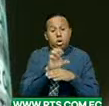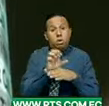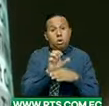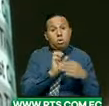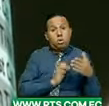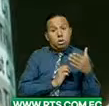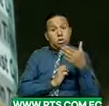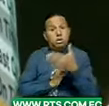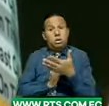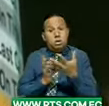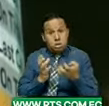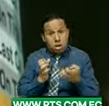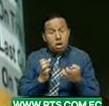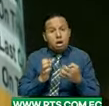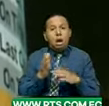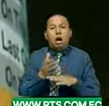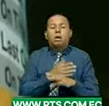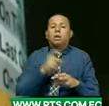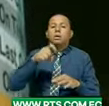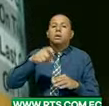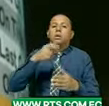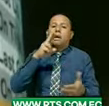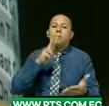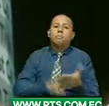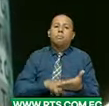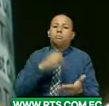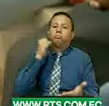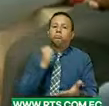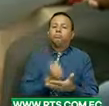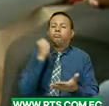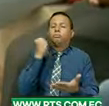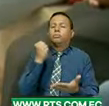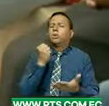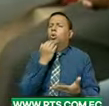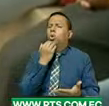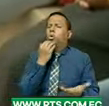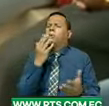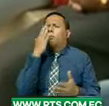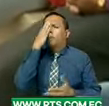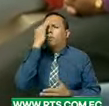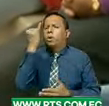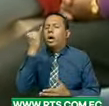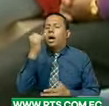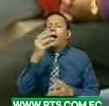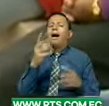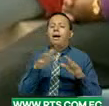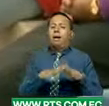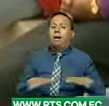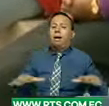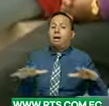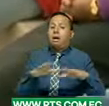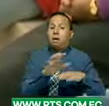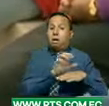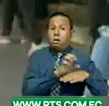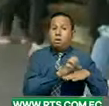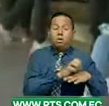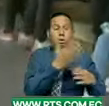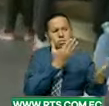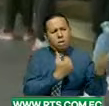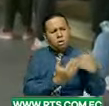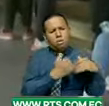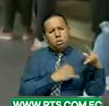a su territorio. Esta decisión, que se toma a causa del incremento en el número de compatriotas víctimas de mafias que ofrecen